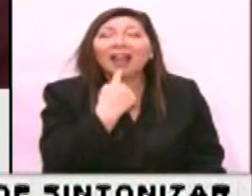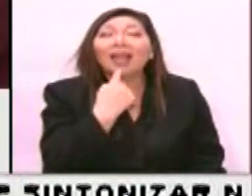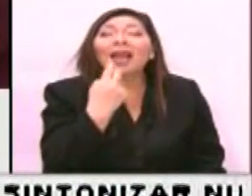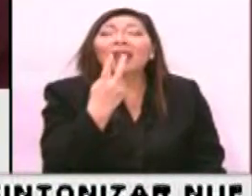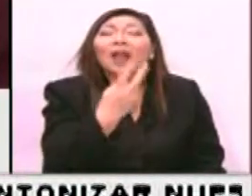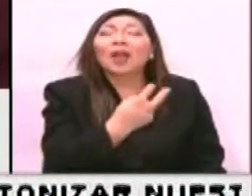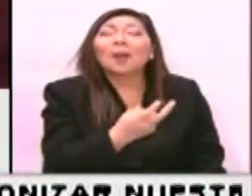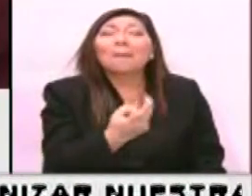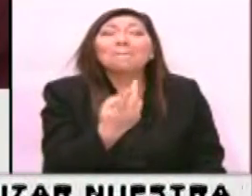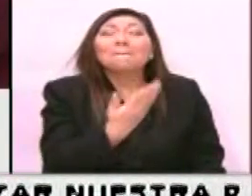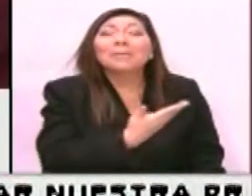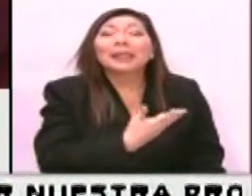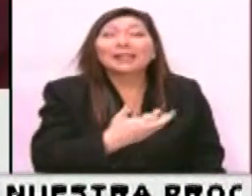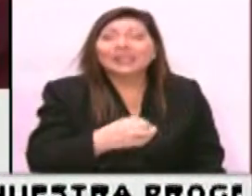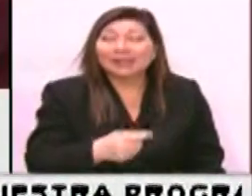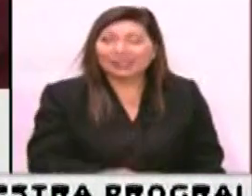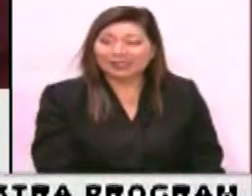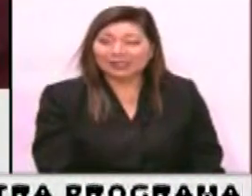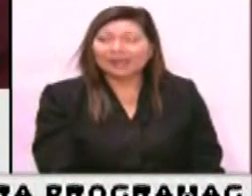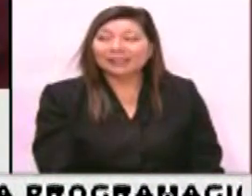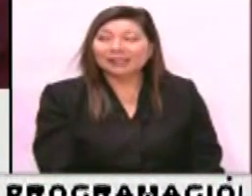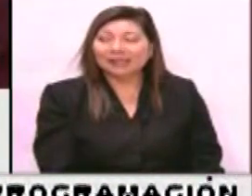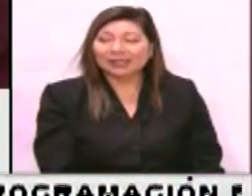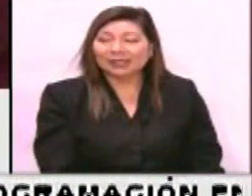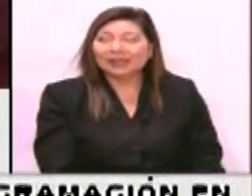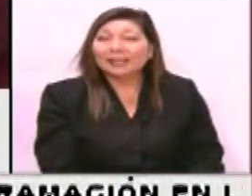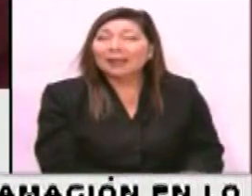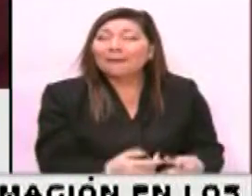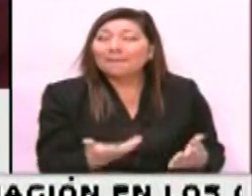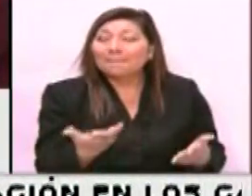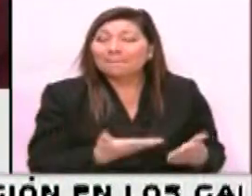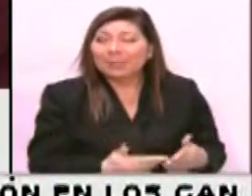oral del presidente de la República.